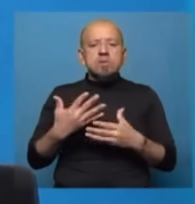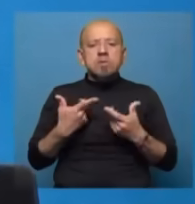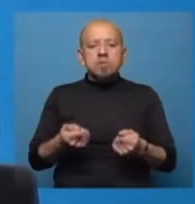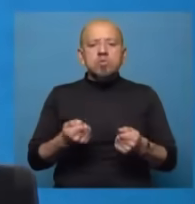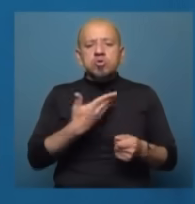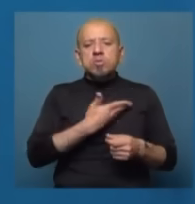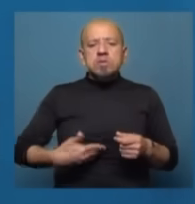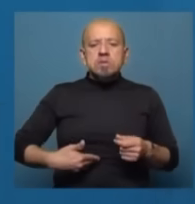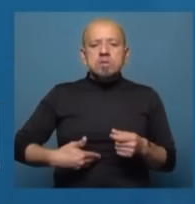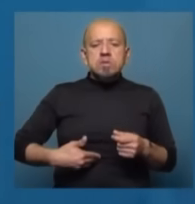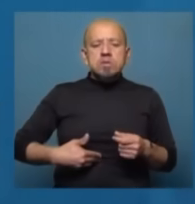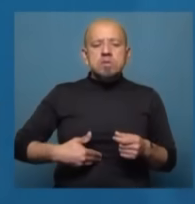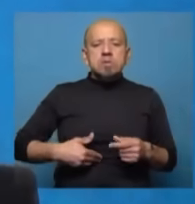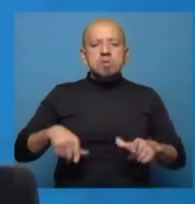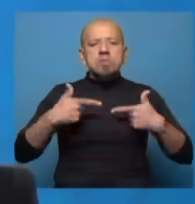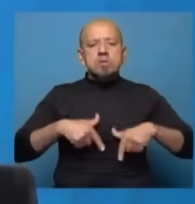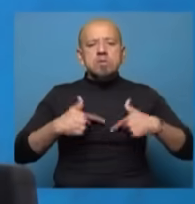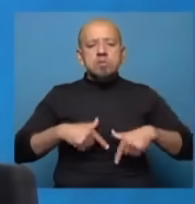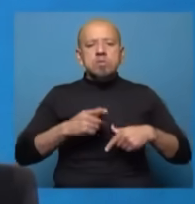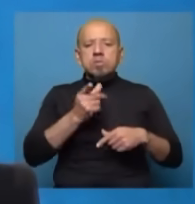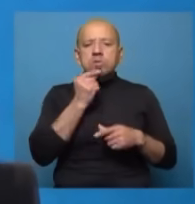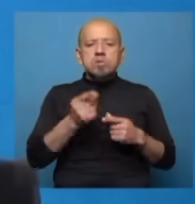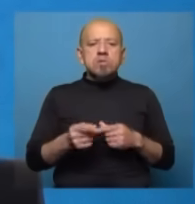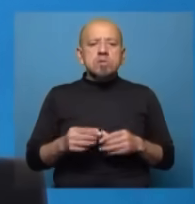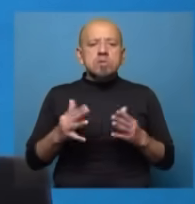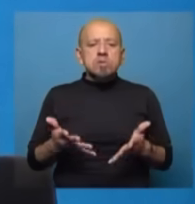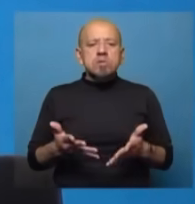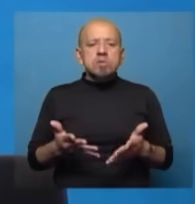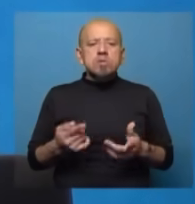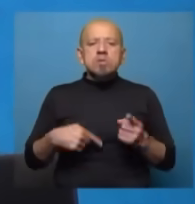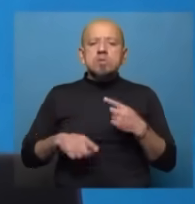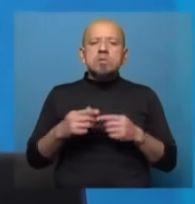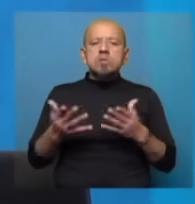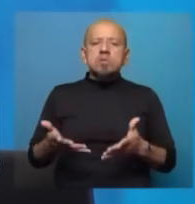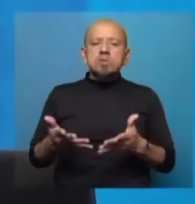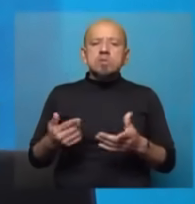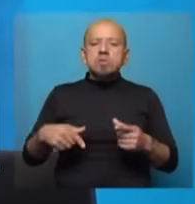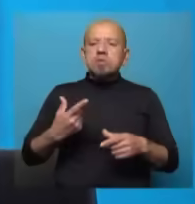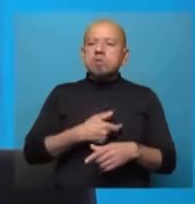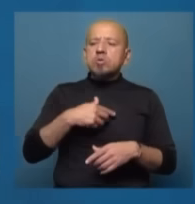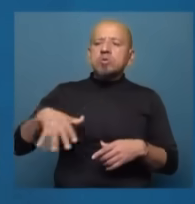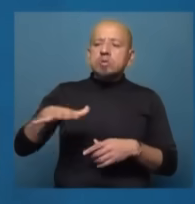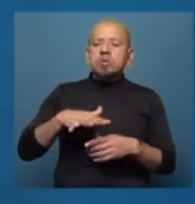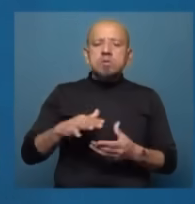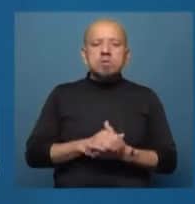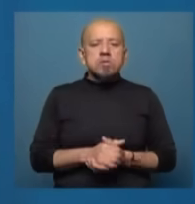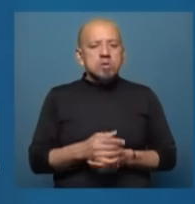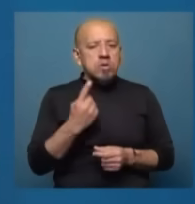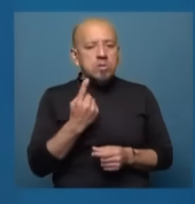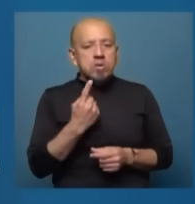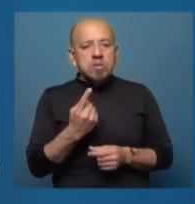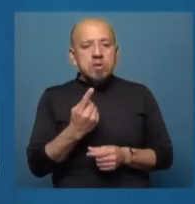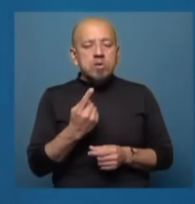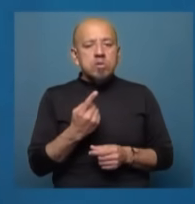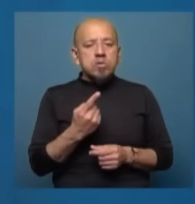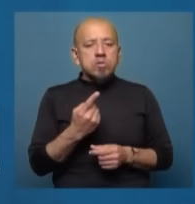presidente también del ministro del interior qué lectura haces de todo eso en ese impacto que puede llegar a tener este caso la primera lectura que hago porque es la más